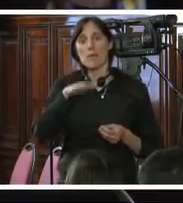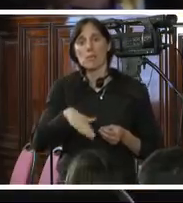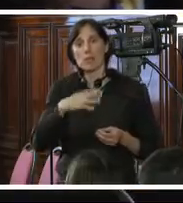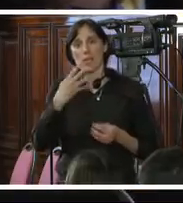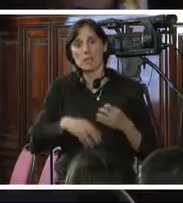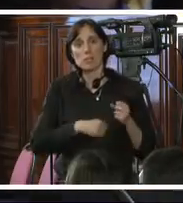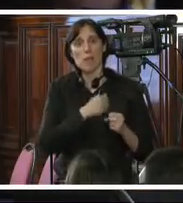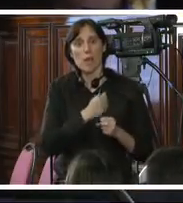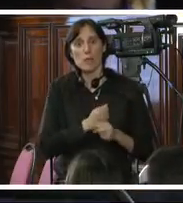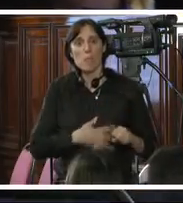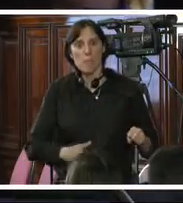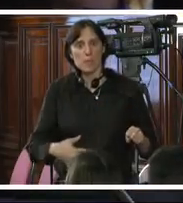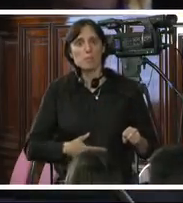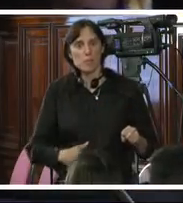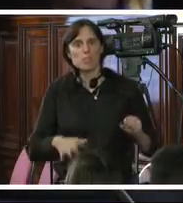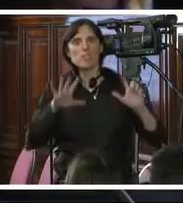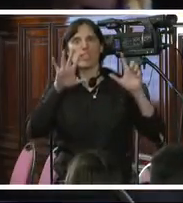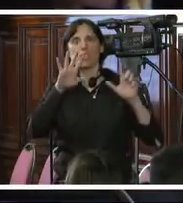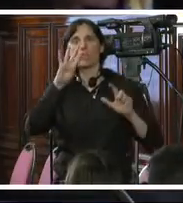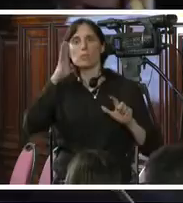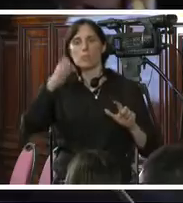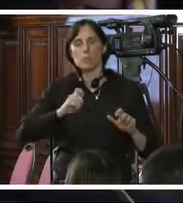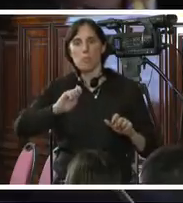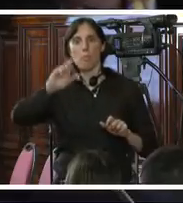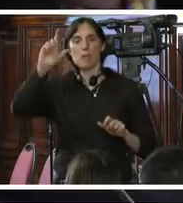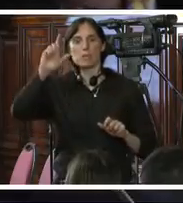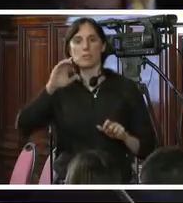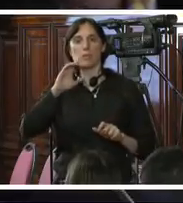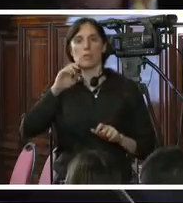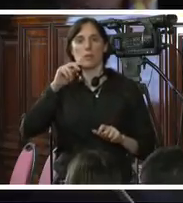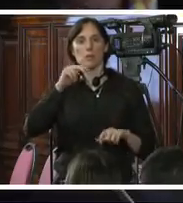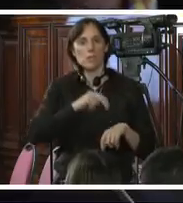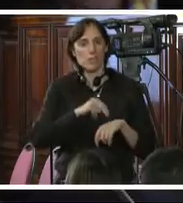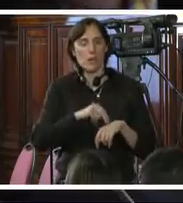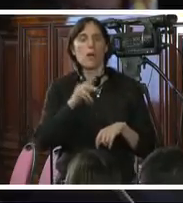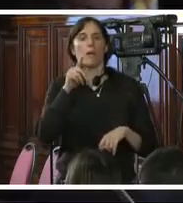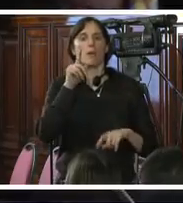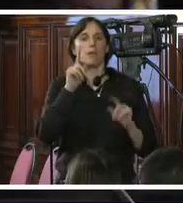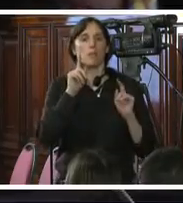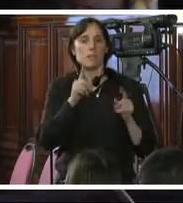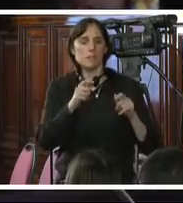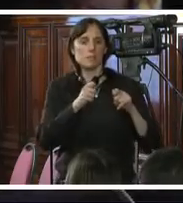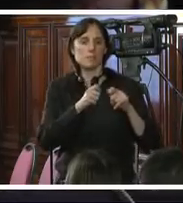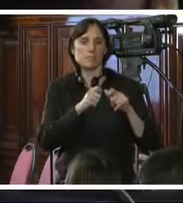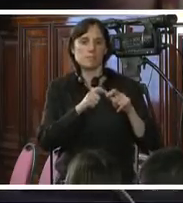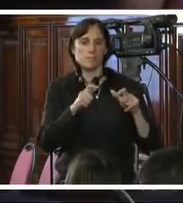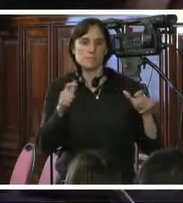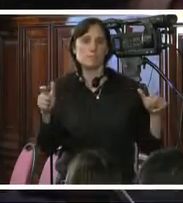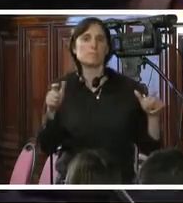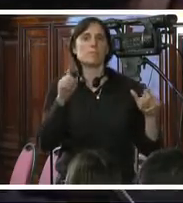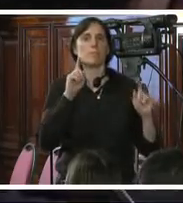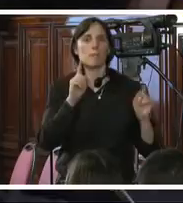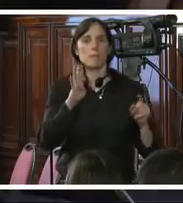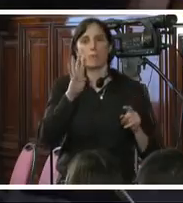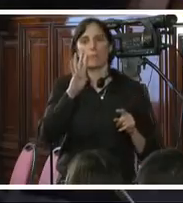años se ha incrementado en un 74%. En Nicaragua, el número de embarazadas entre 10 y 14 años aumentaron